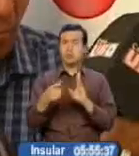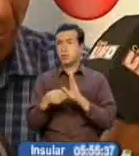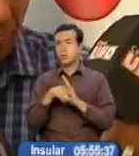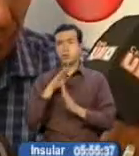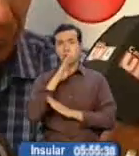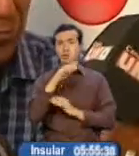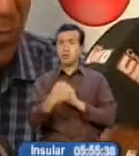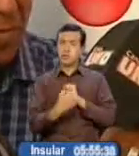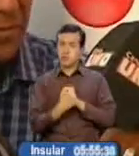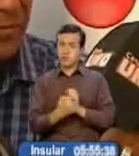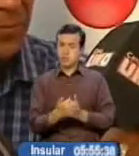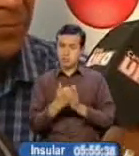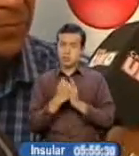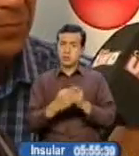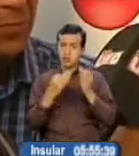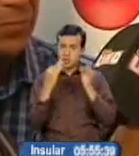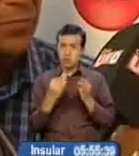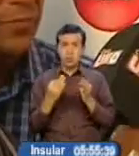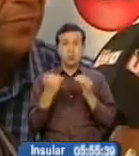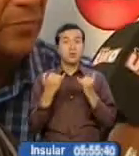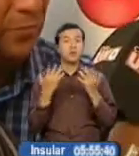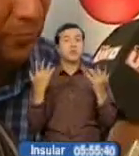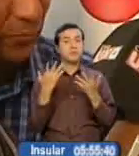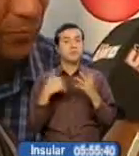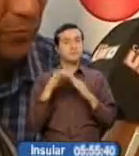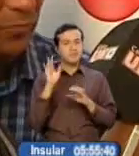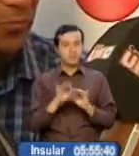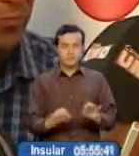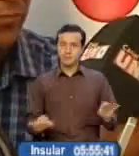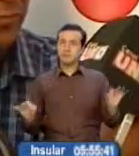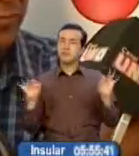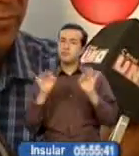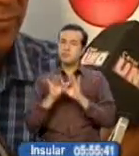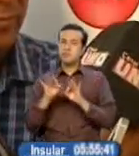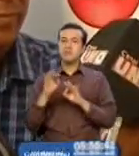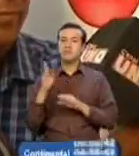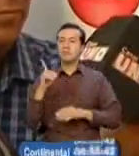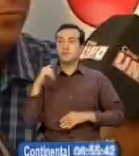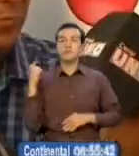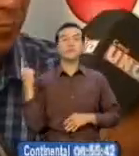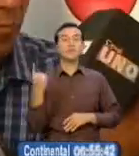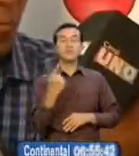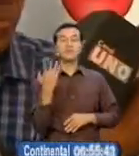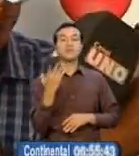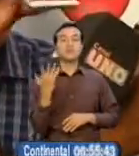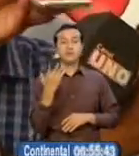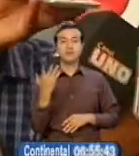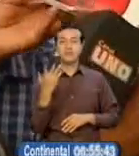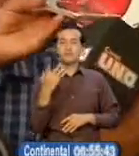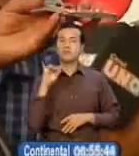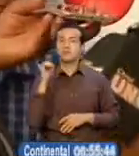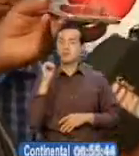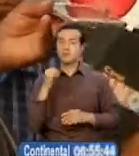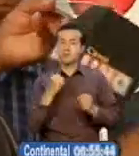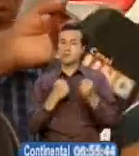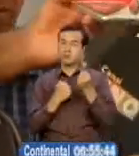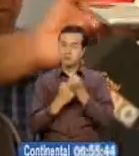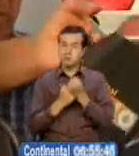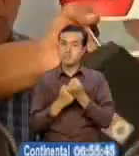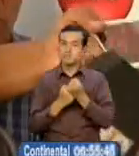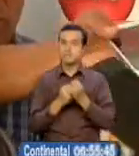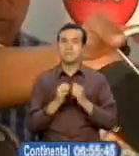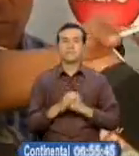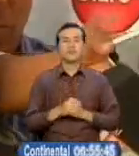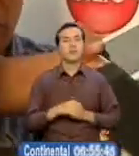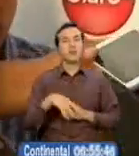yo creo que ahora lo necesitamos más que nunca y nosotros tratar de hacerlo nuestro el día jueves. Felipe, ¿siente que